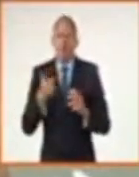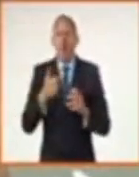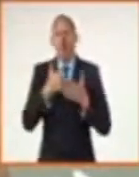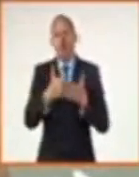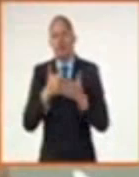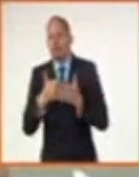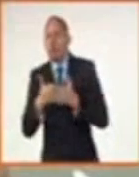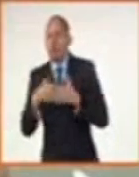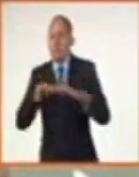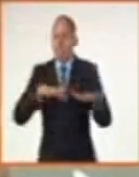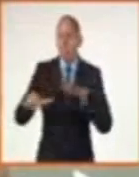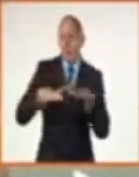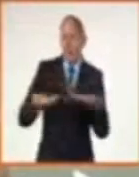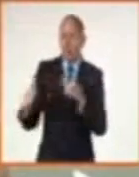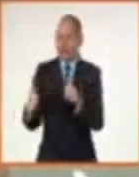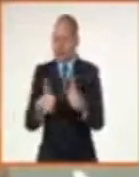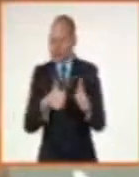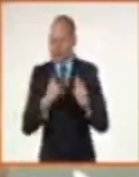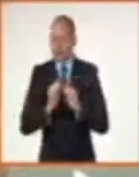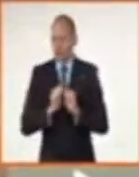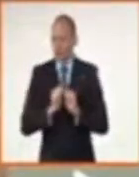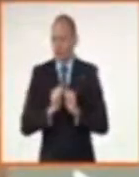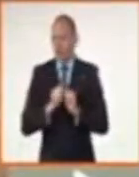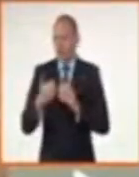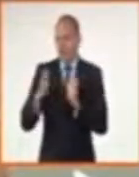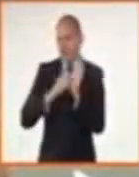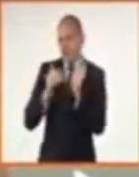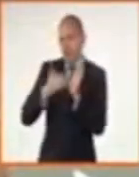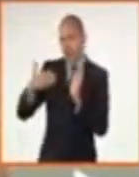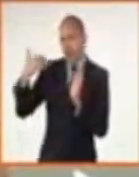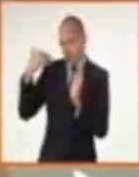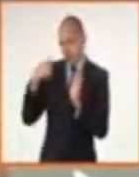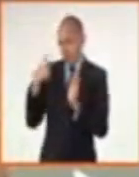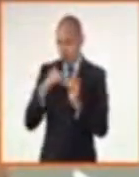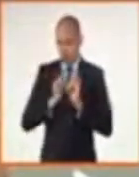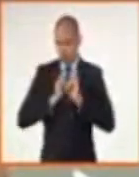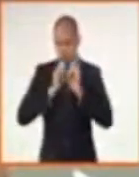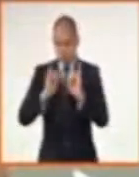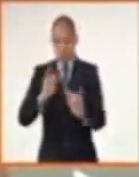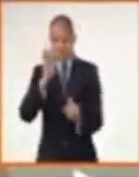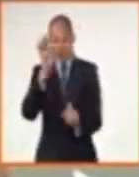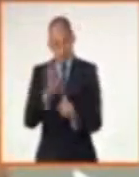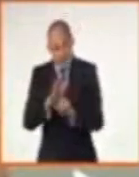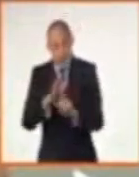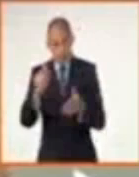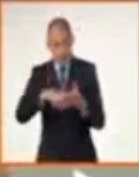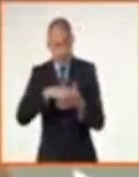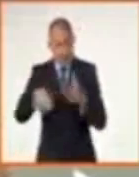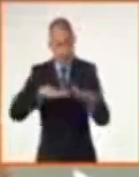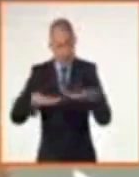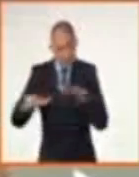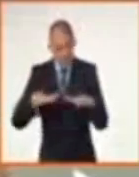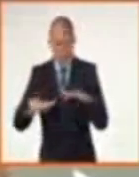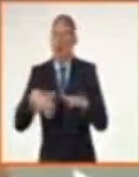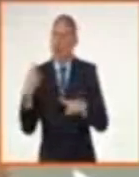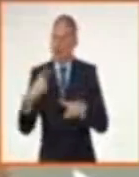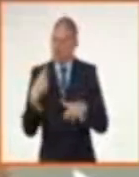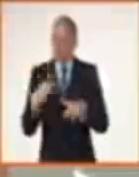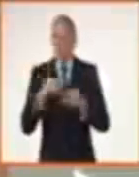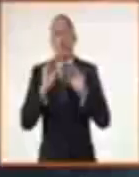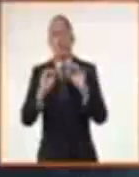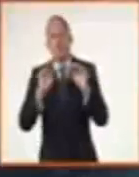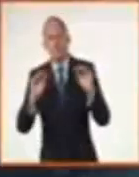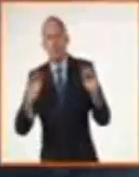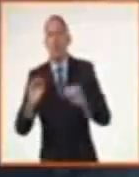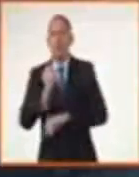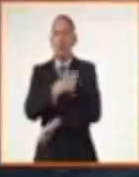su organización, en el cumplimiento de todos los pasos electorales, y en especial de convocar a nuestro